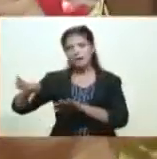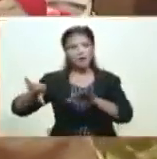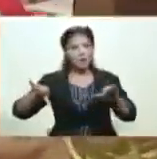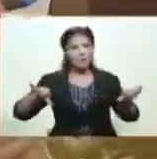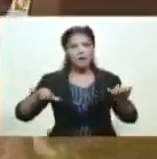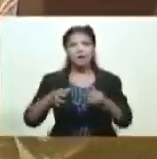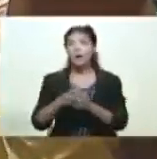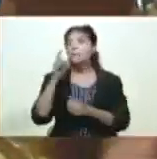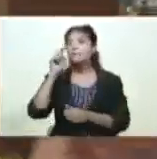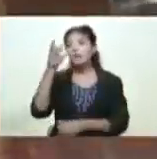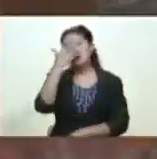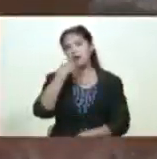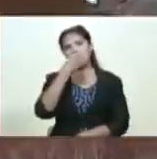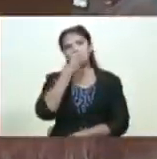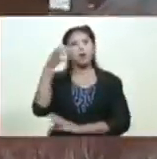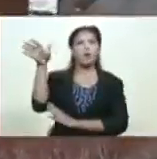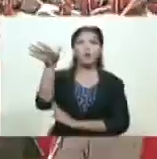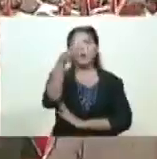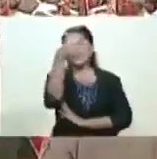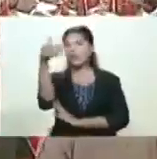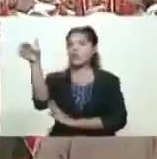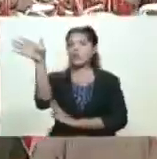Mire esa bandera, qué hermosa como se mueve.